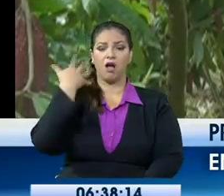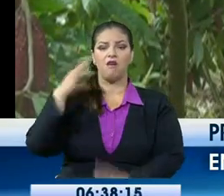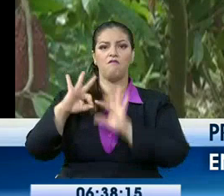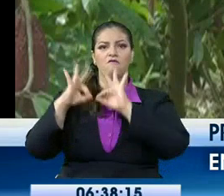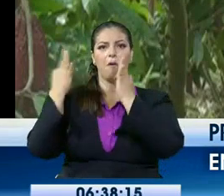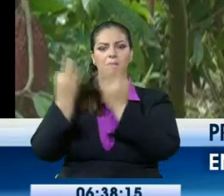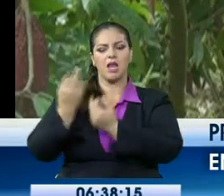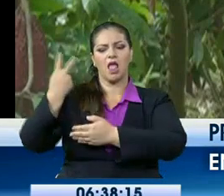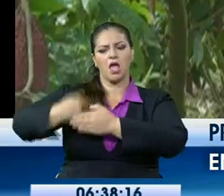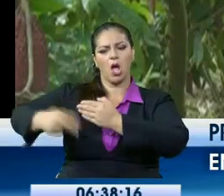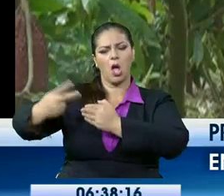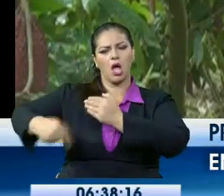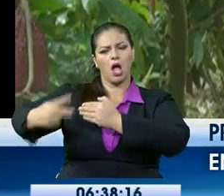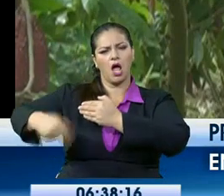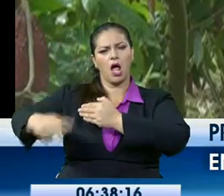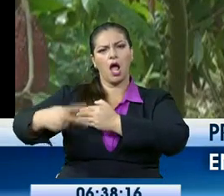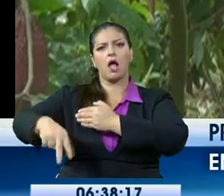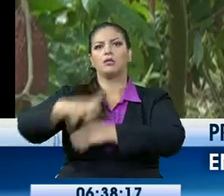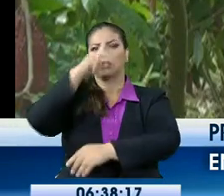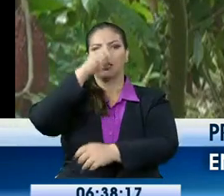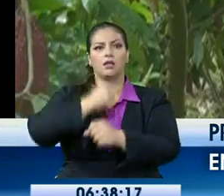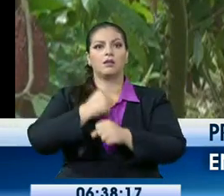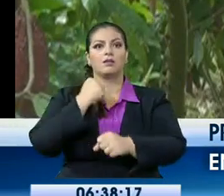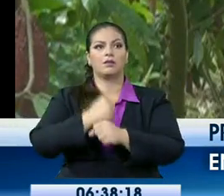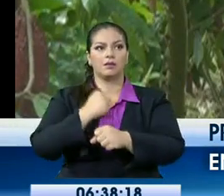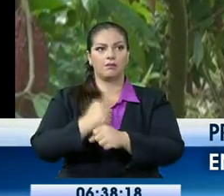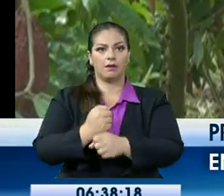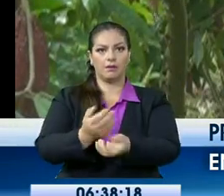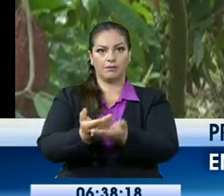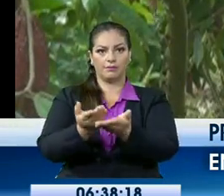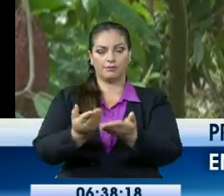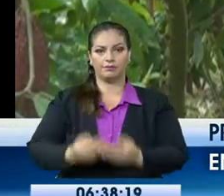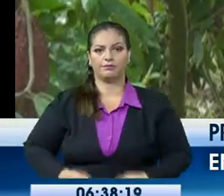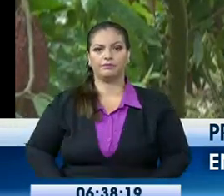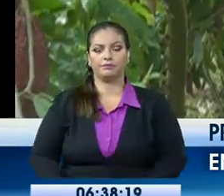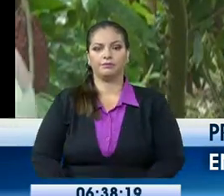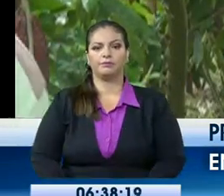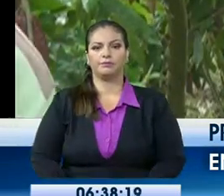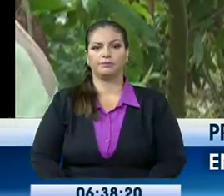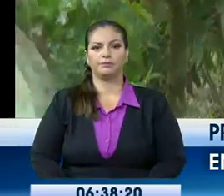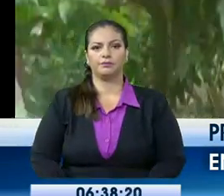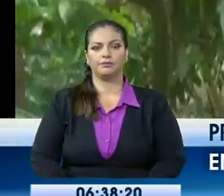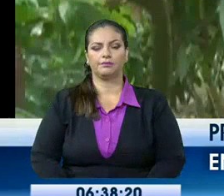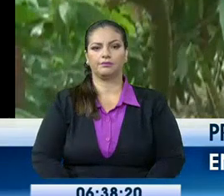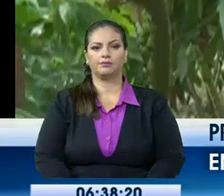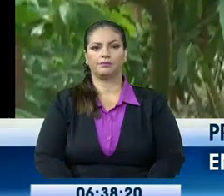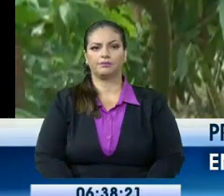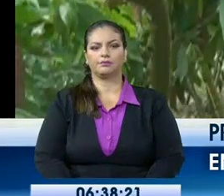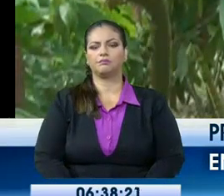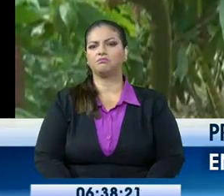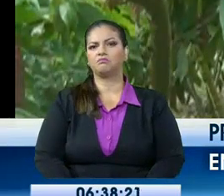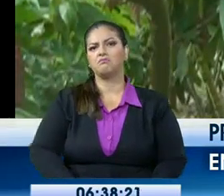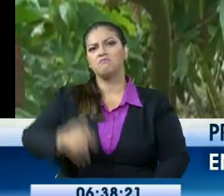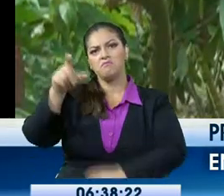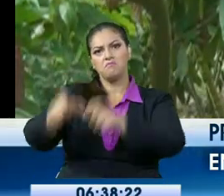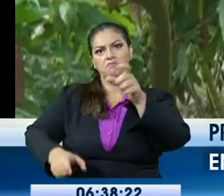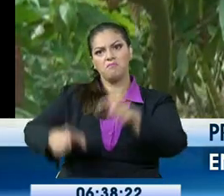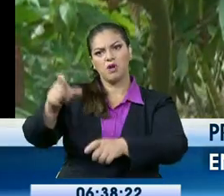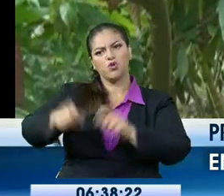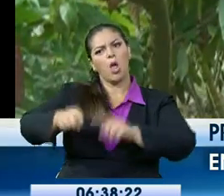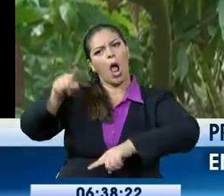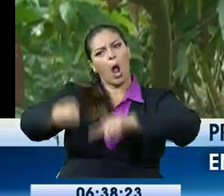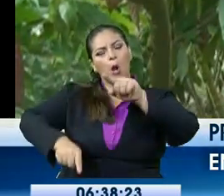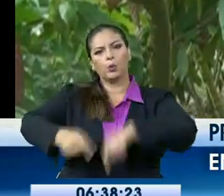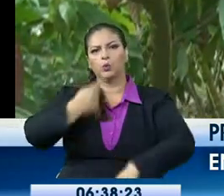sector campesino de nuestra zona. Tradicionalmente se ha sostenido que el punto de origen de la domesticación del